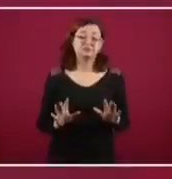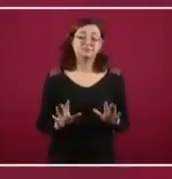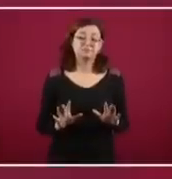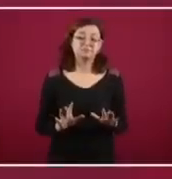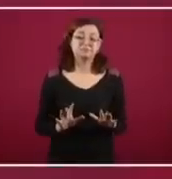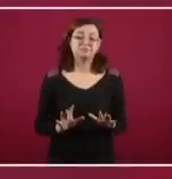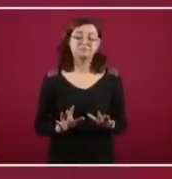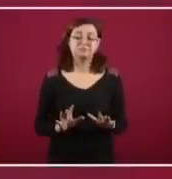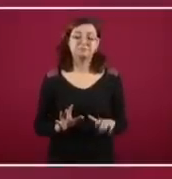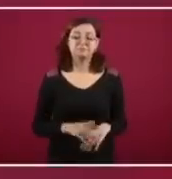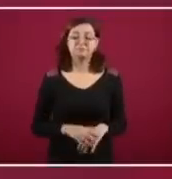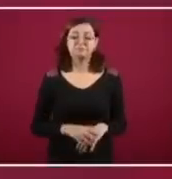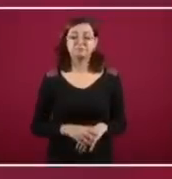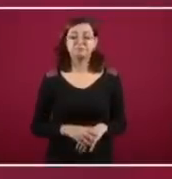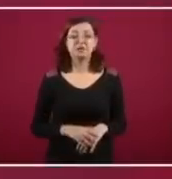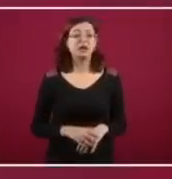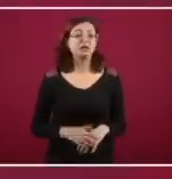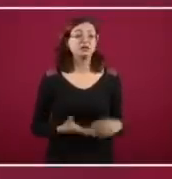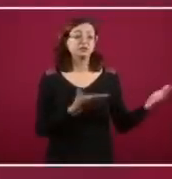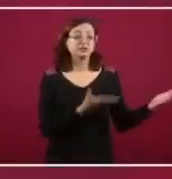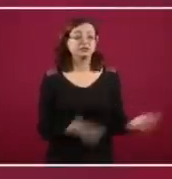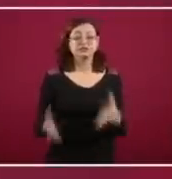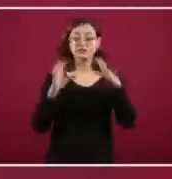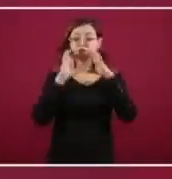Y lo vieron bien,